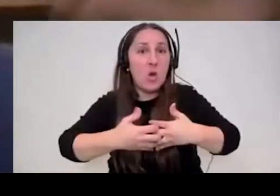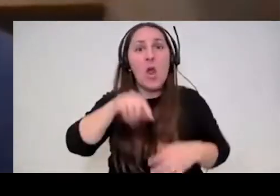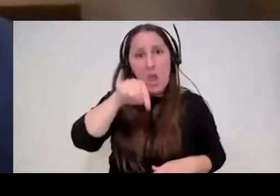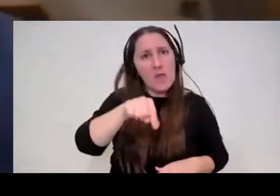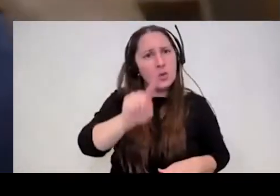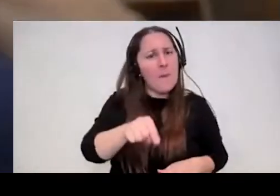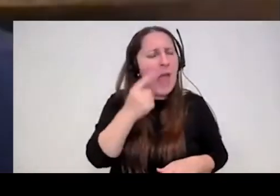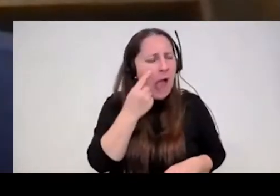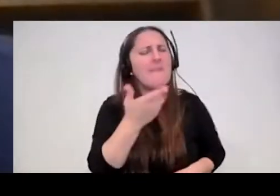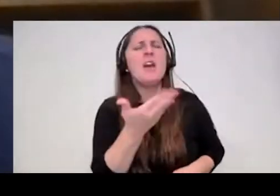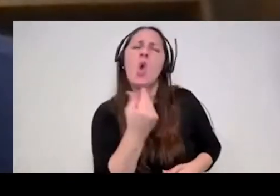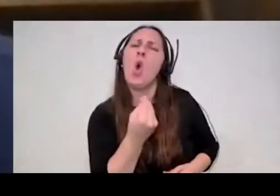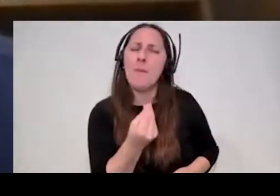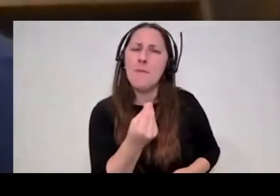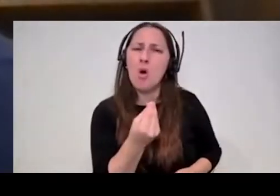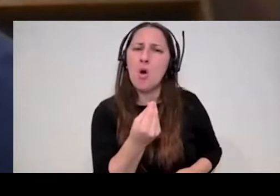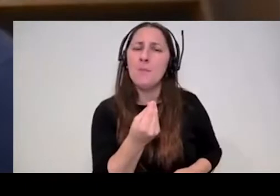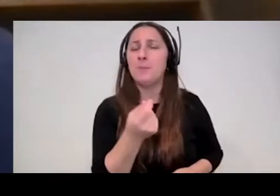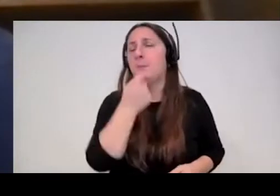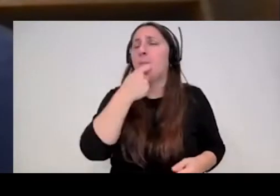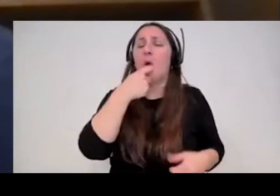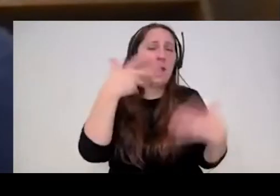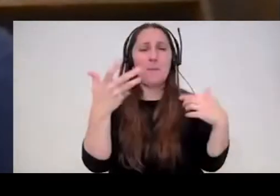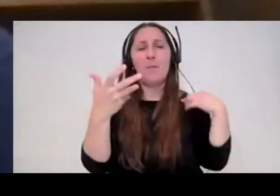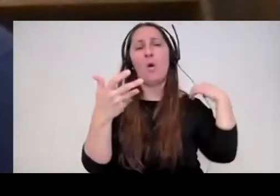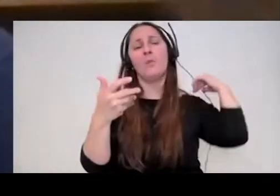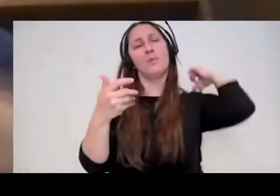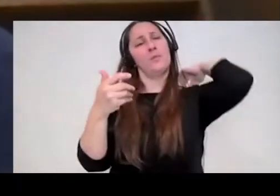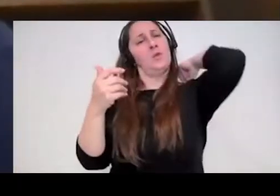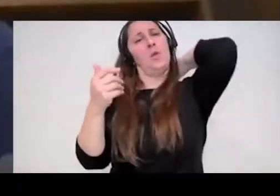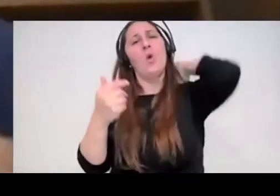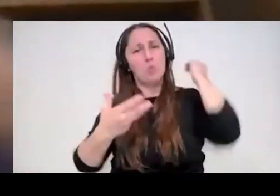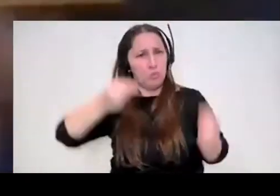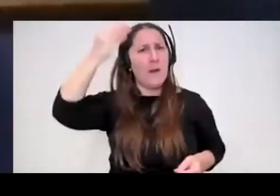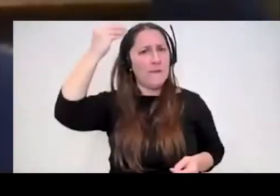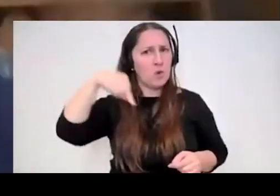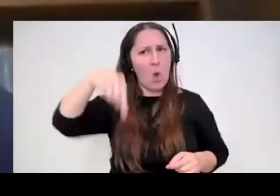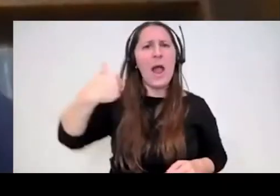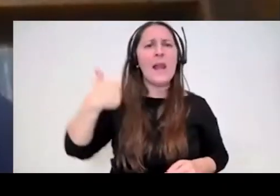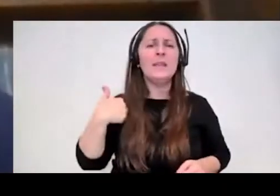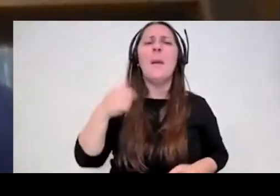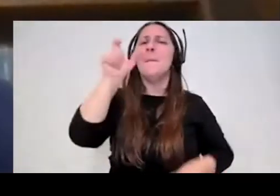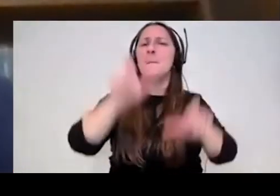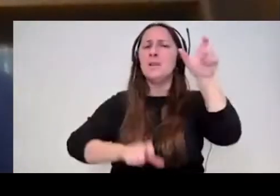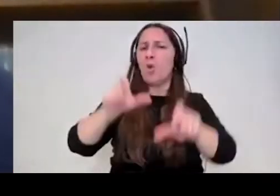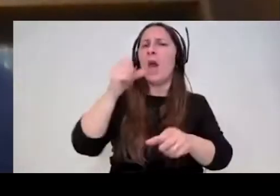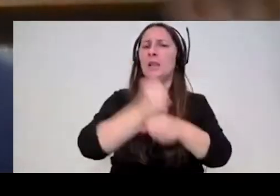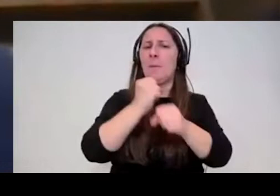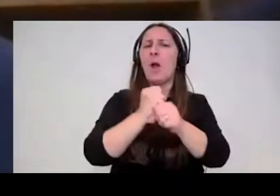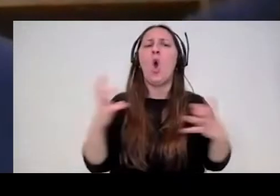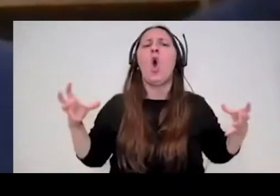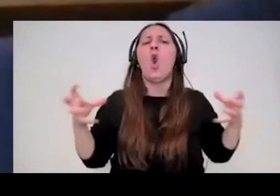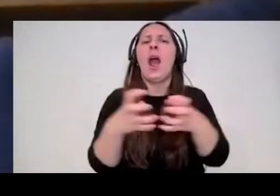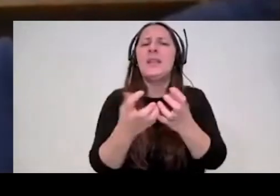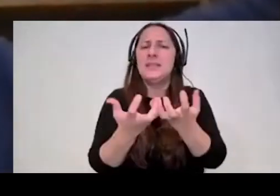preguntarse, ¿no? Porque a mí me dice, yo he escuchado muchas veces en Argentina, bueno, que los trabajadores se organicen libremente, ¿no?